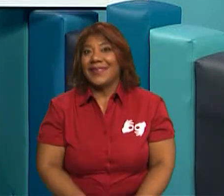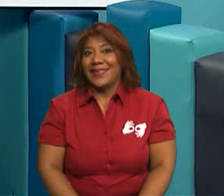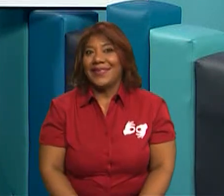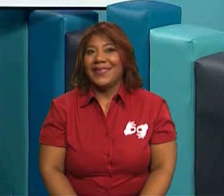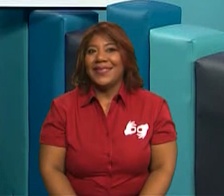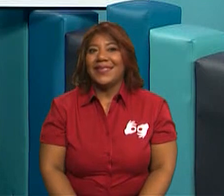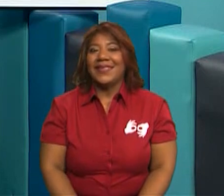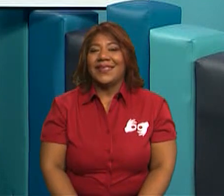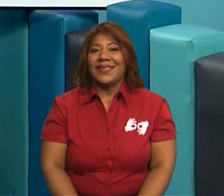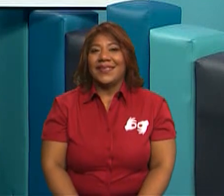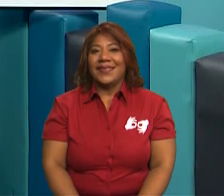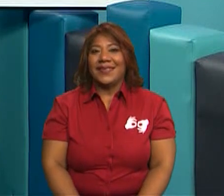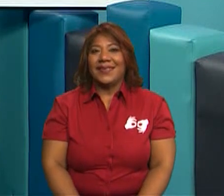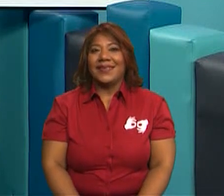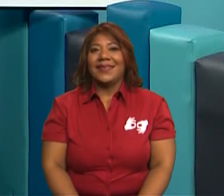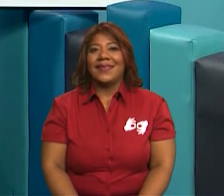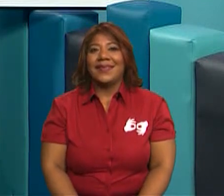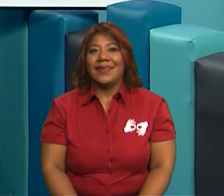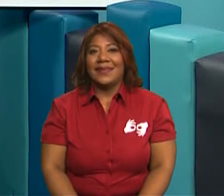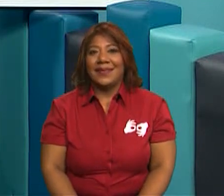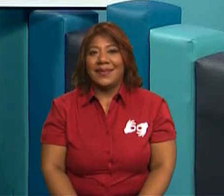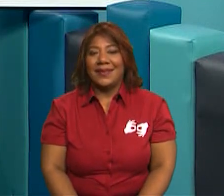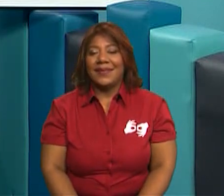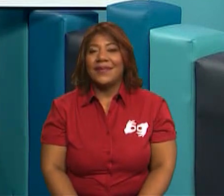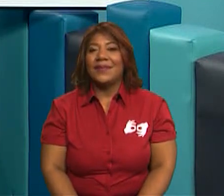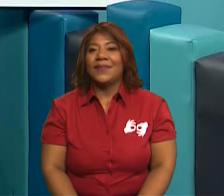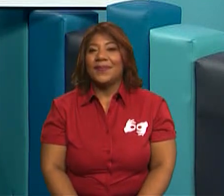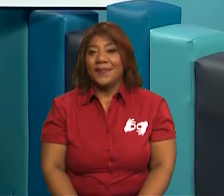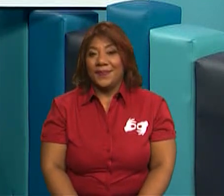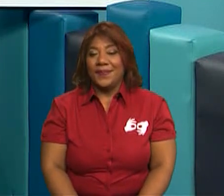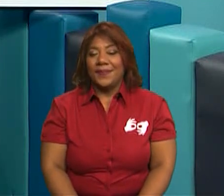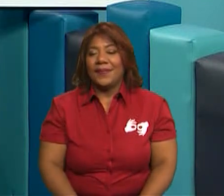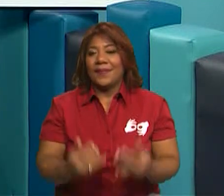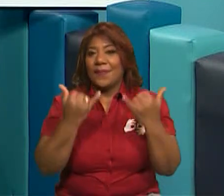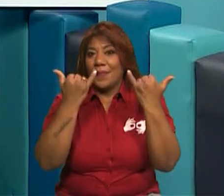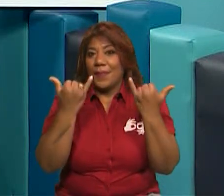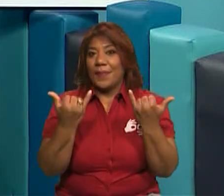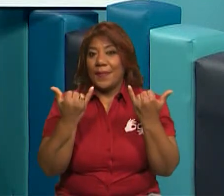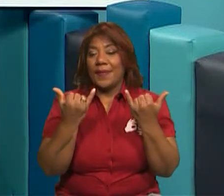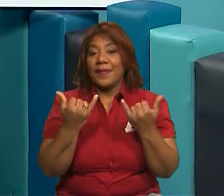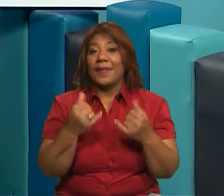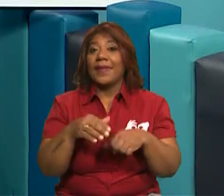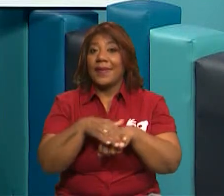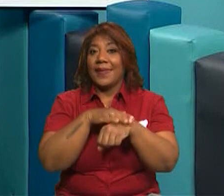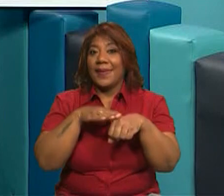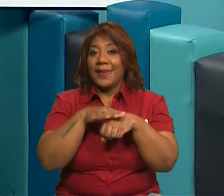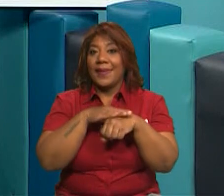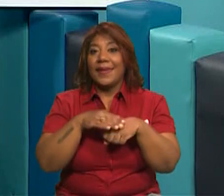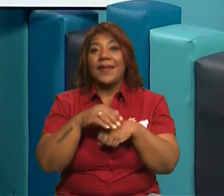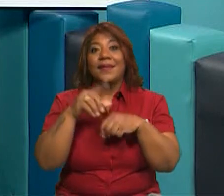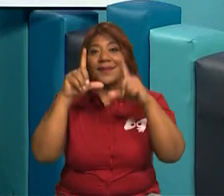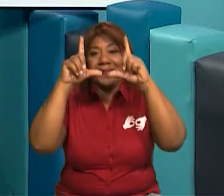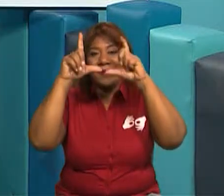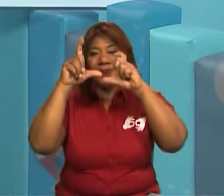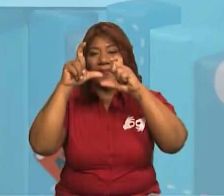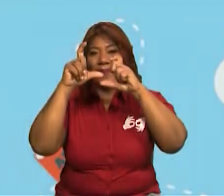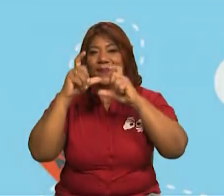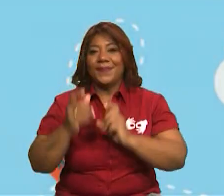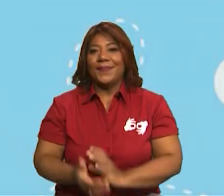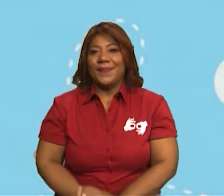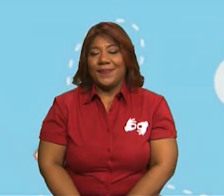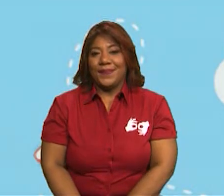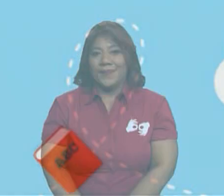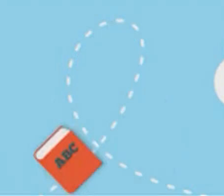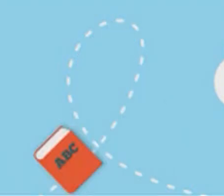comunicación verbal. Muy bien, entonces ahora vamos a tomar otra captura de pantalla porque vamos a ver